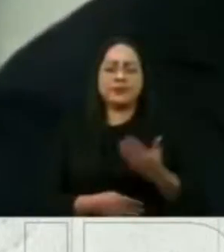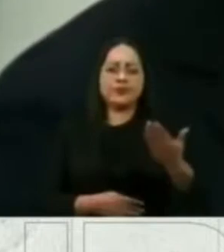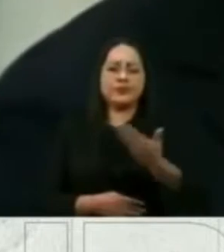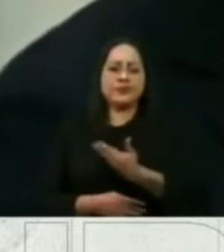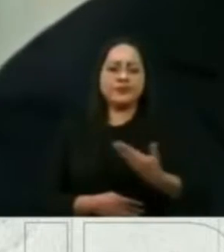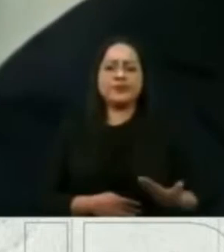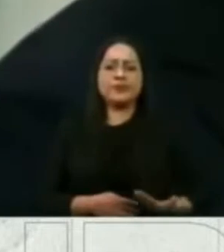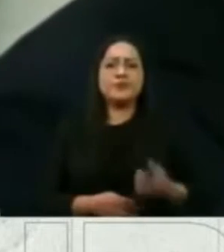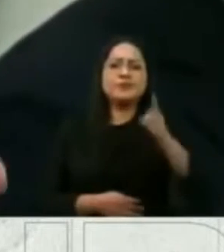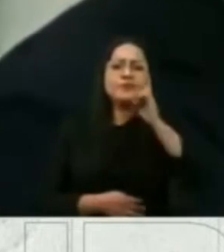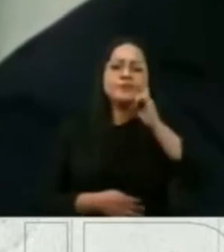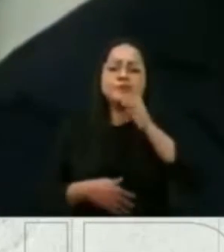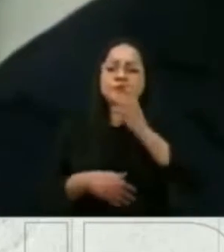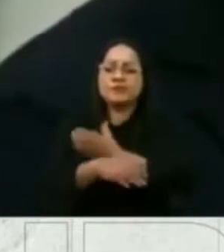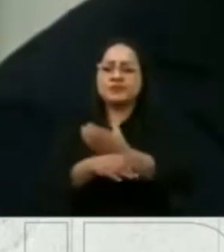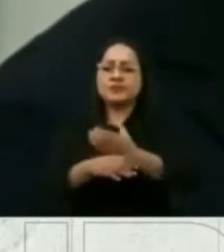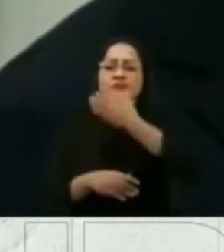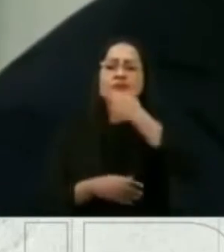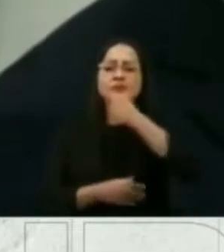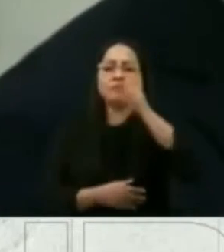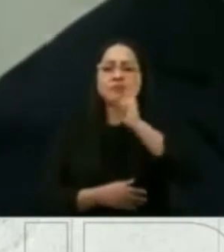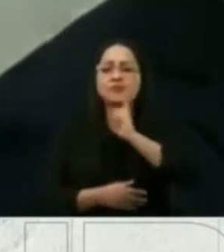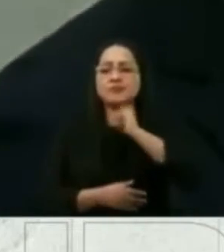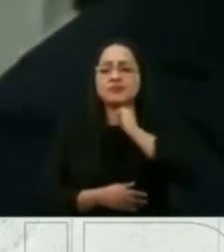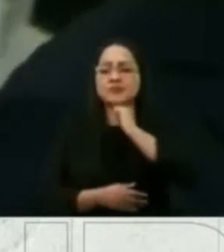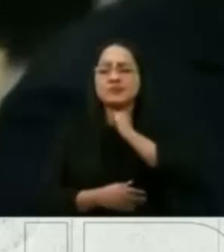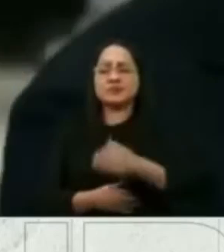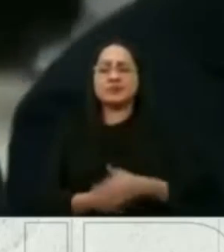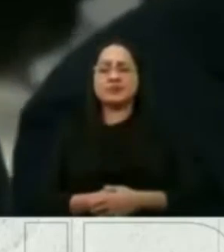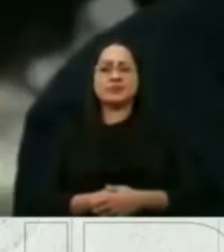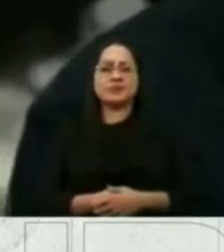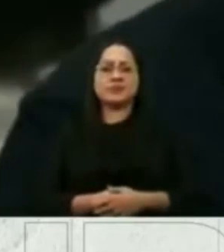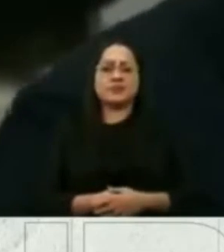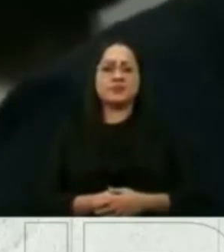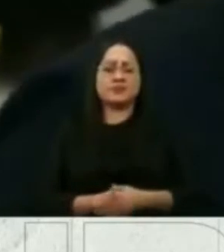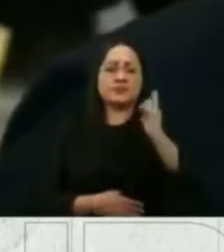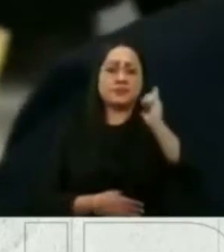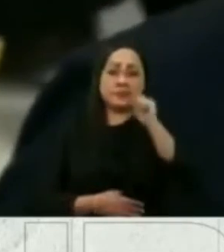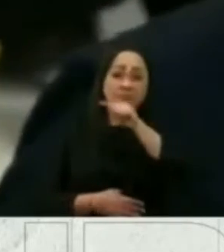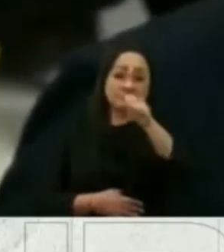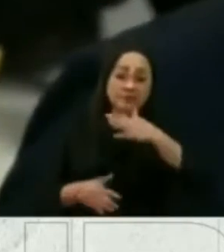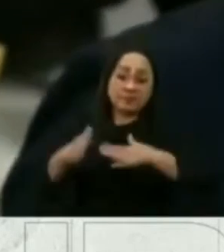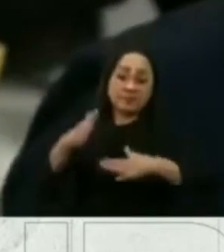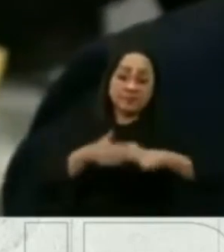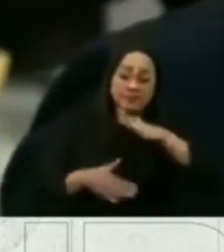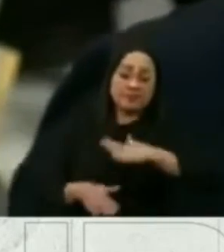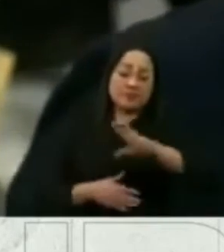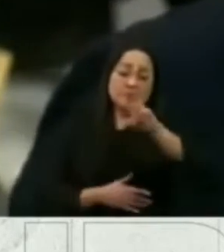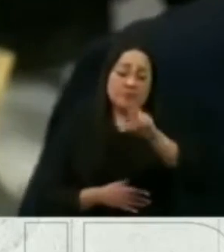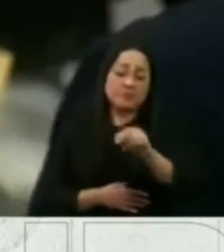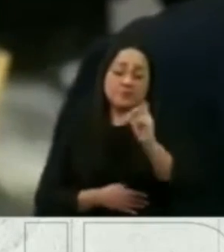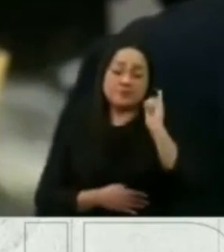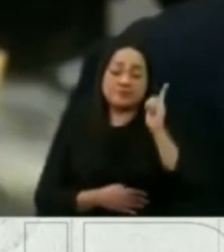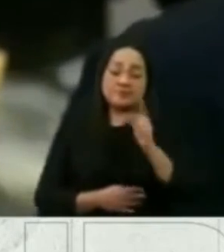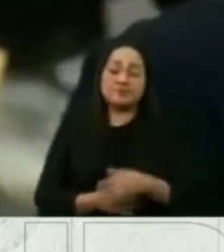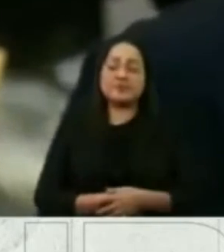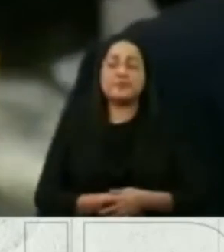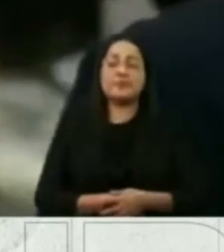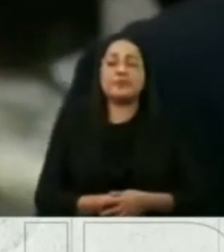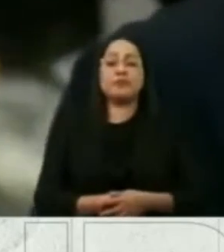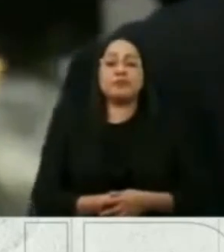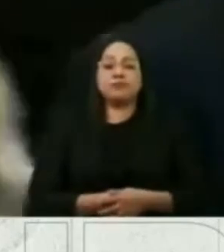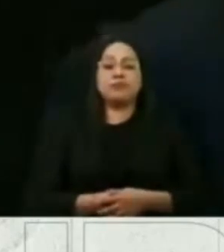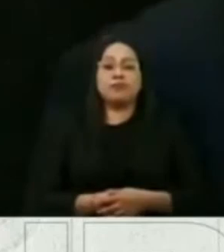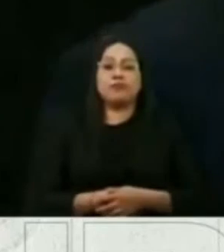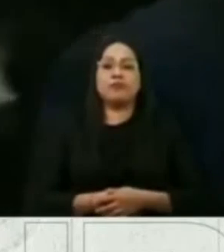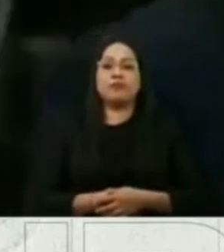Presidentas, compañeras senadoras y compañeros senadores, espero no encontrarlos muy cansados. La reforma que hoy